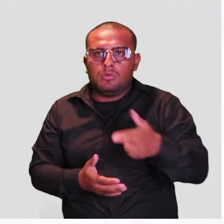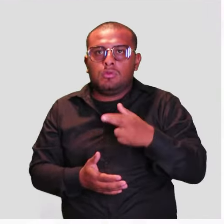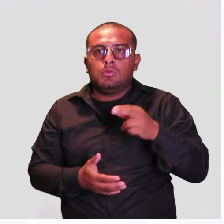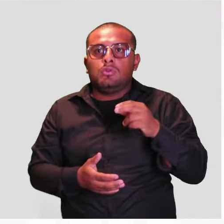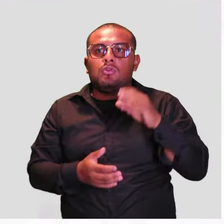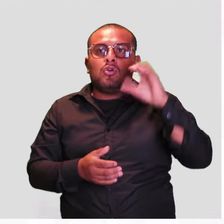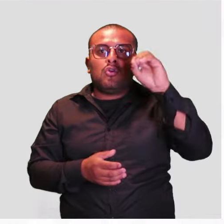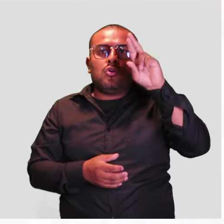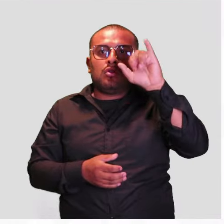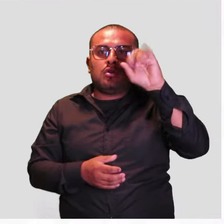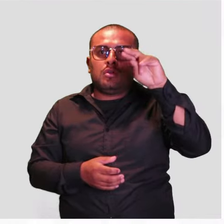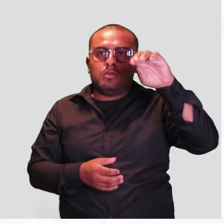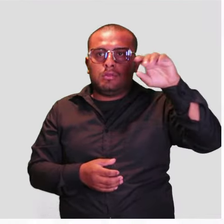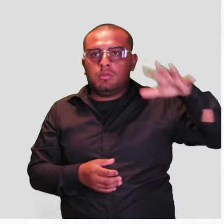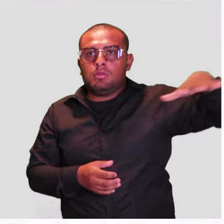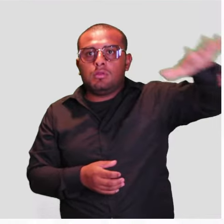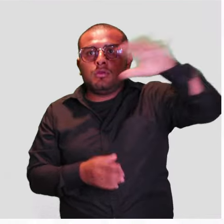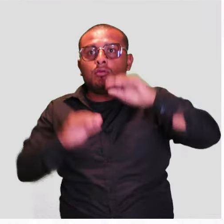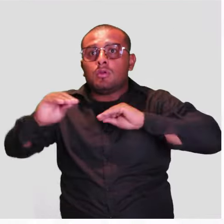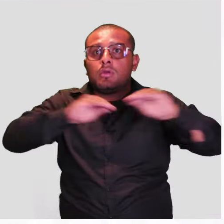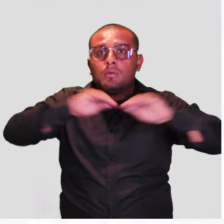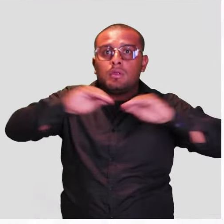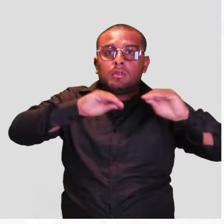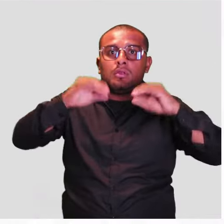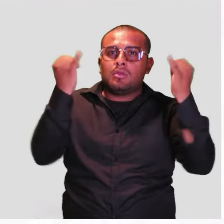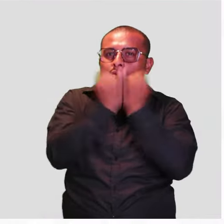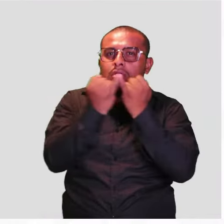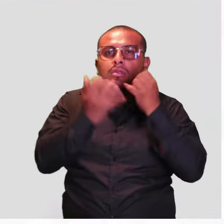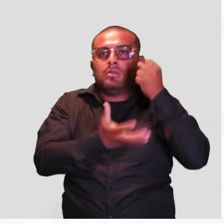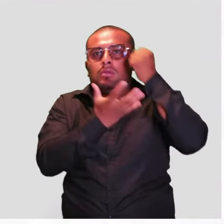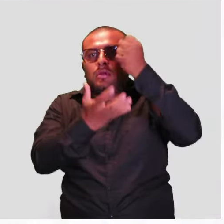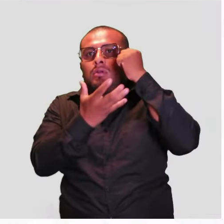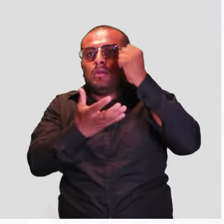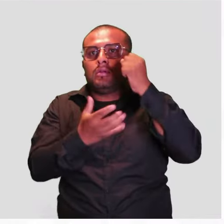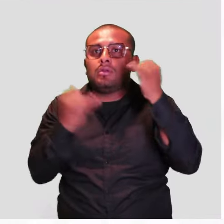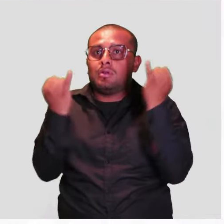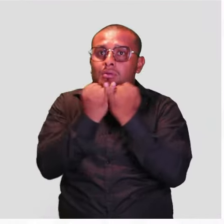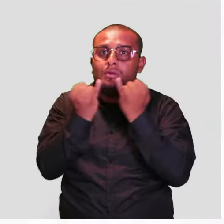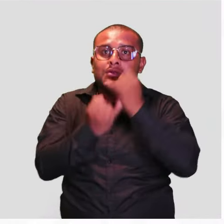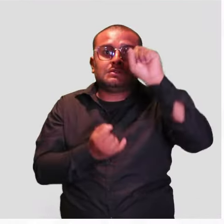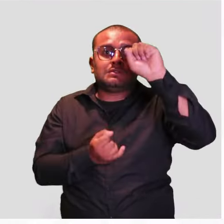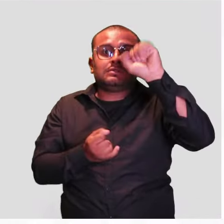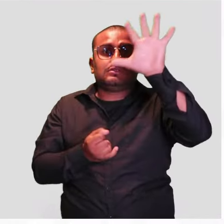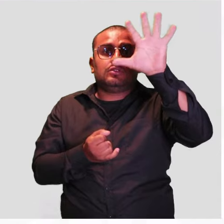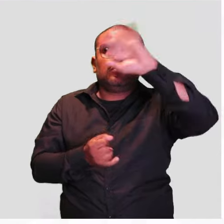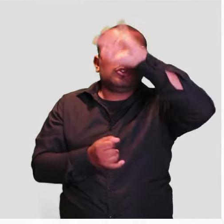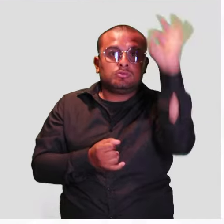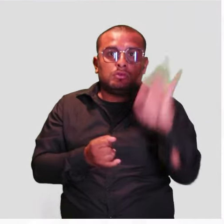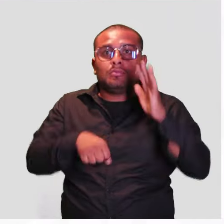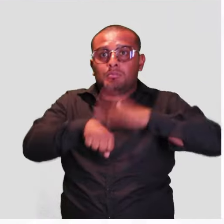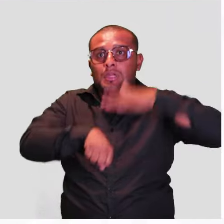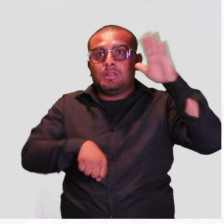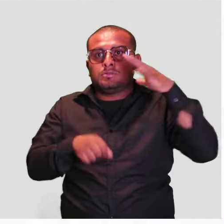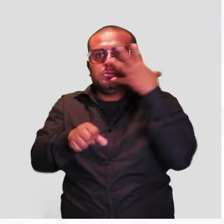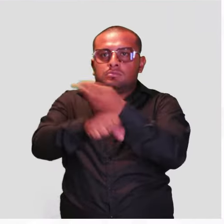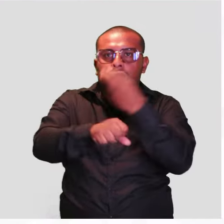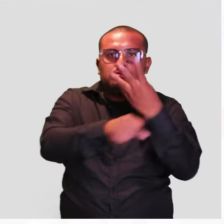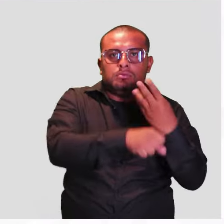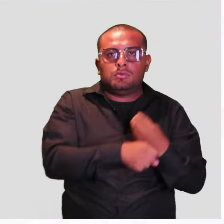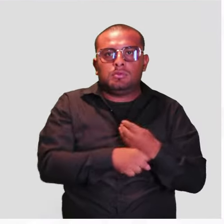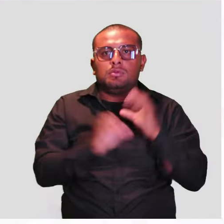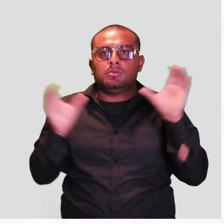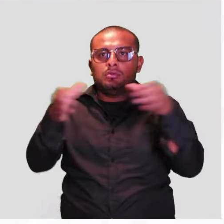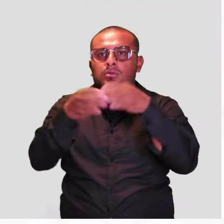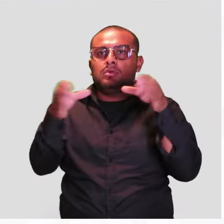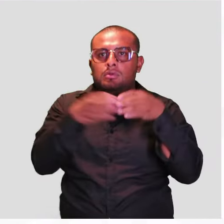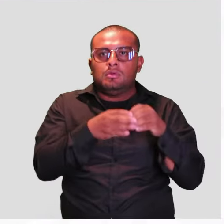estratégica para la movilidad y, por supuesto, un 65% más de obra social en colonias y comunidades, porque así gana